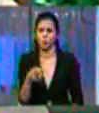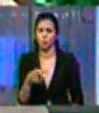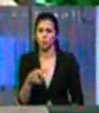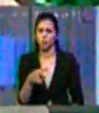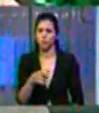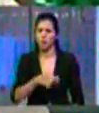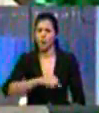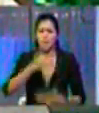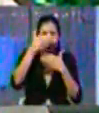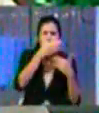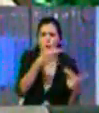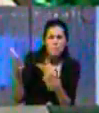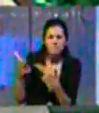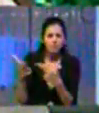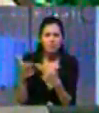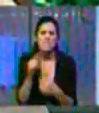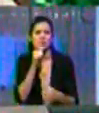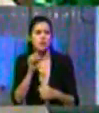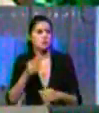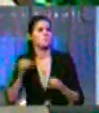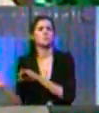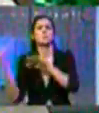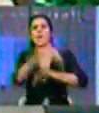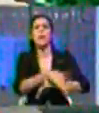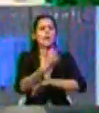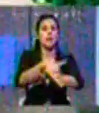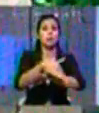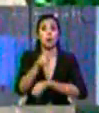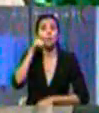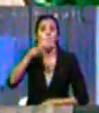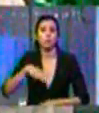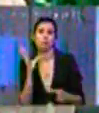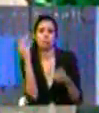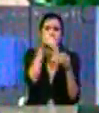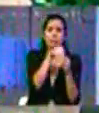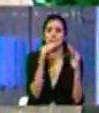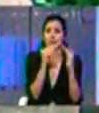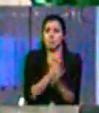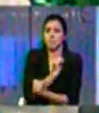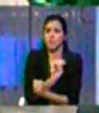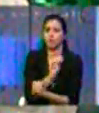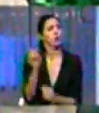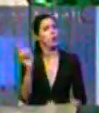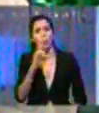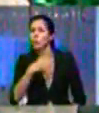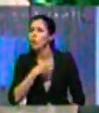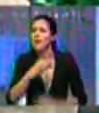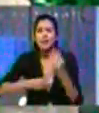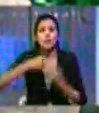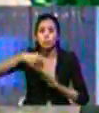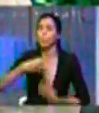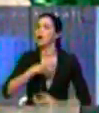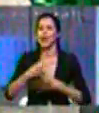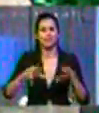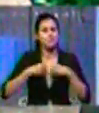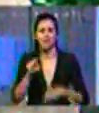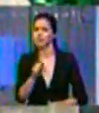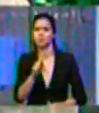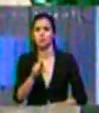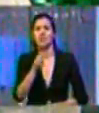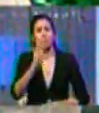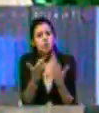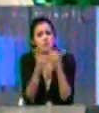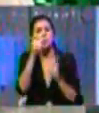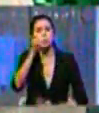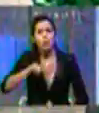con poder por encima del pueblo? ¿No? Una revolución no puede aceptar eso. Ministro González López, tenemos que liberar al